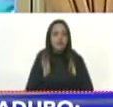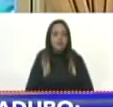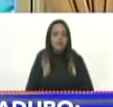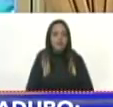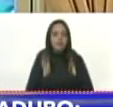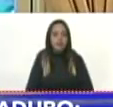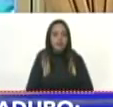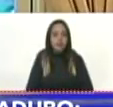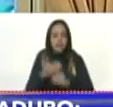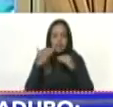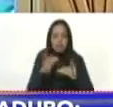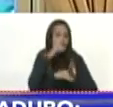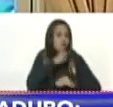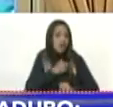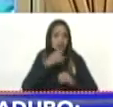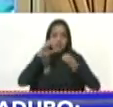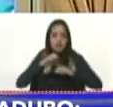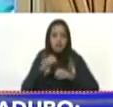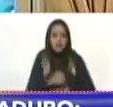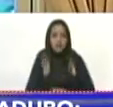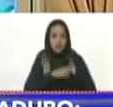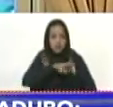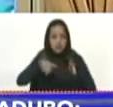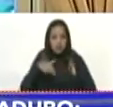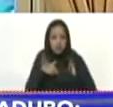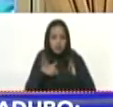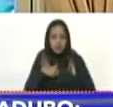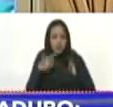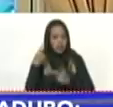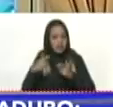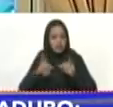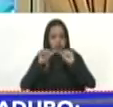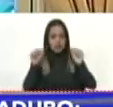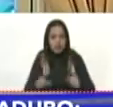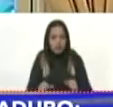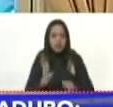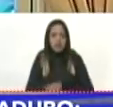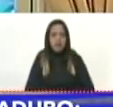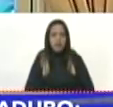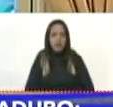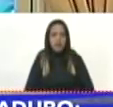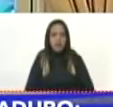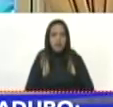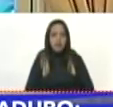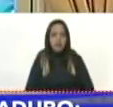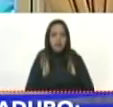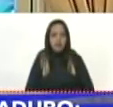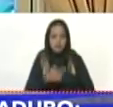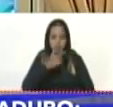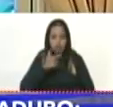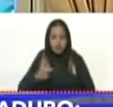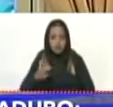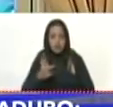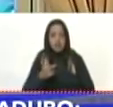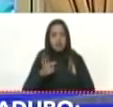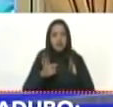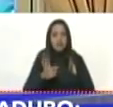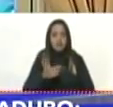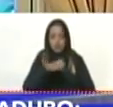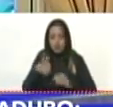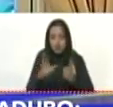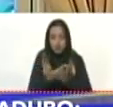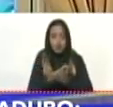la etapa seca. Nosotros, con los distintos sistemas productivos, compañeros constituyentes, todos ustedes, además de